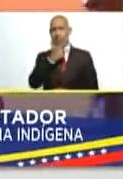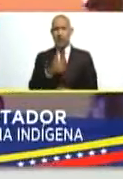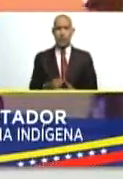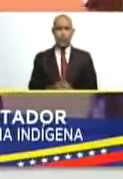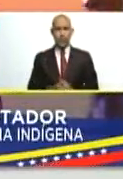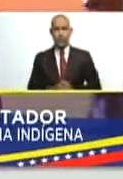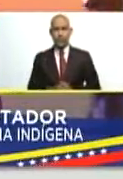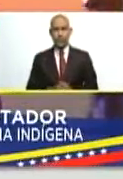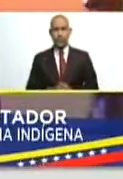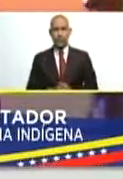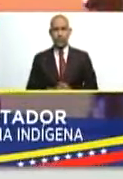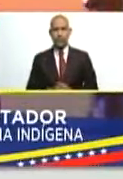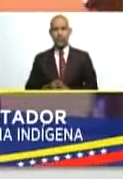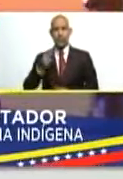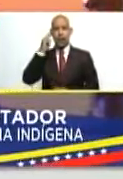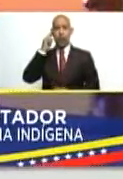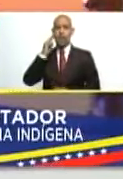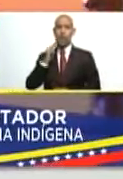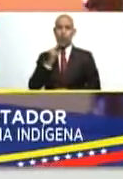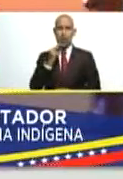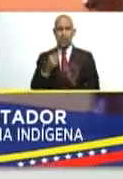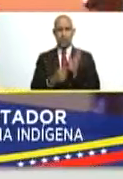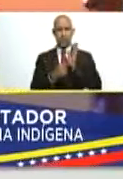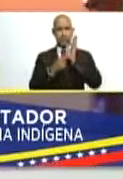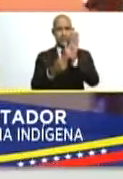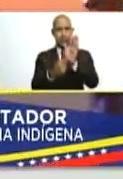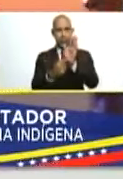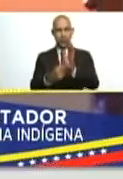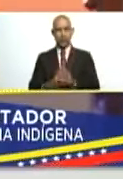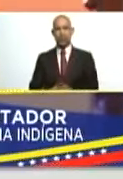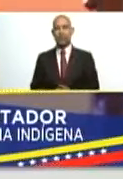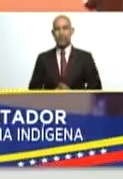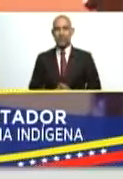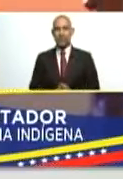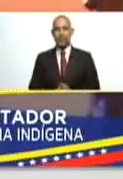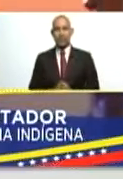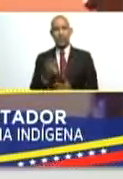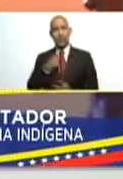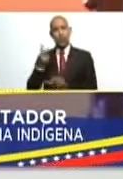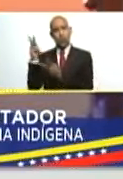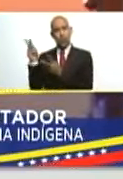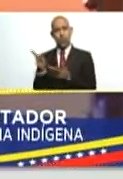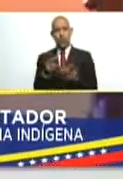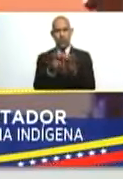nunca. Bolívar, luciendo y brillando. Invito a la familia,